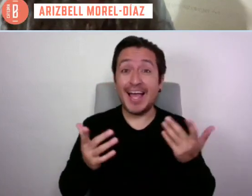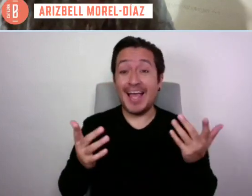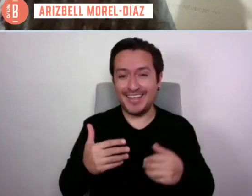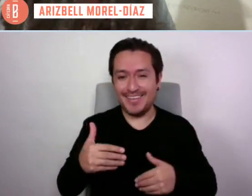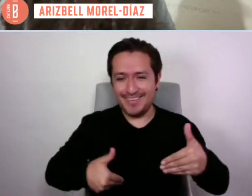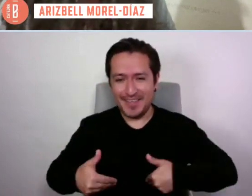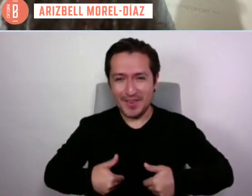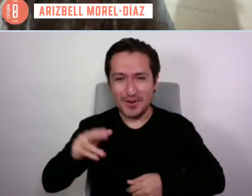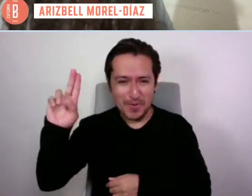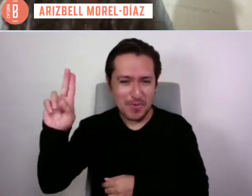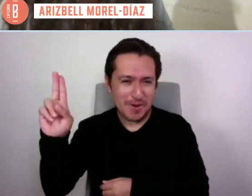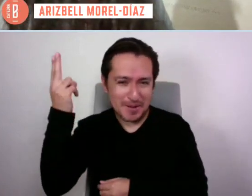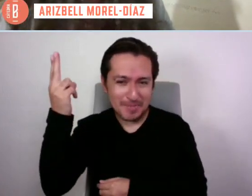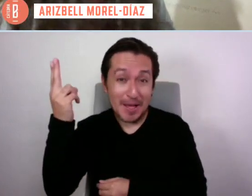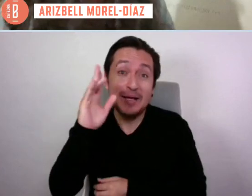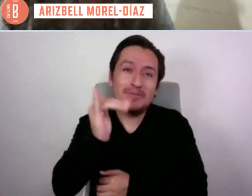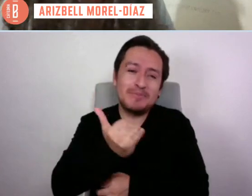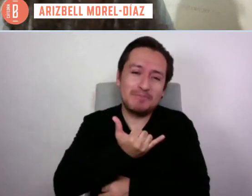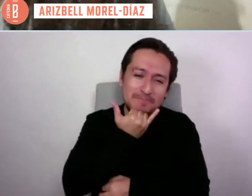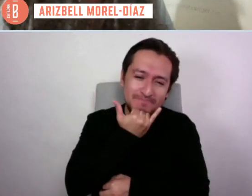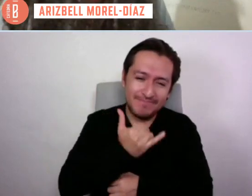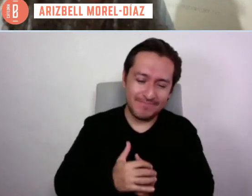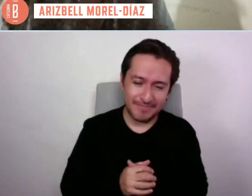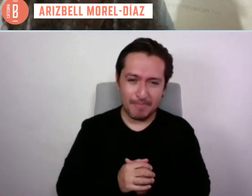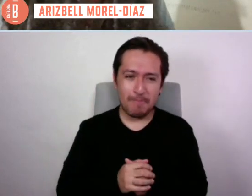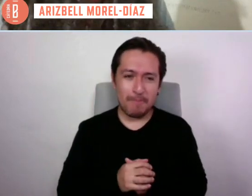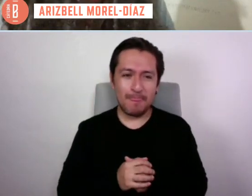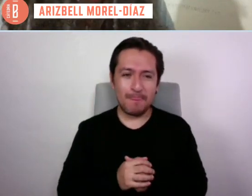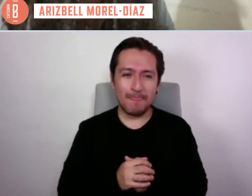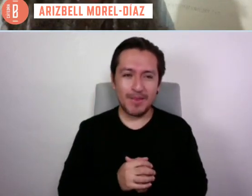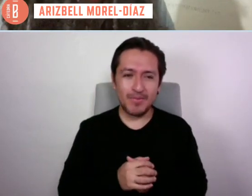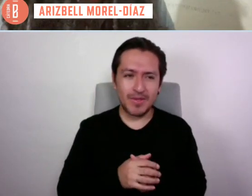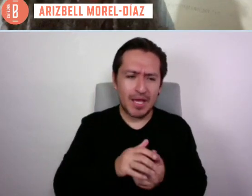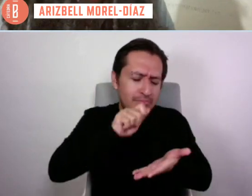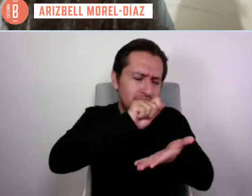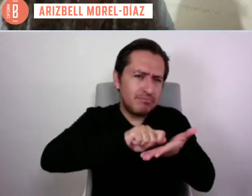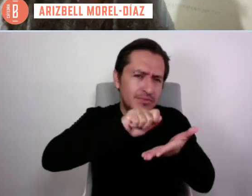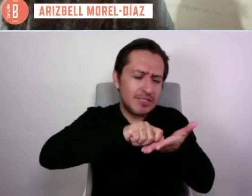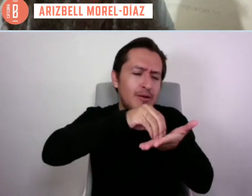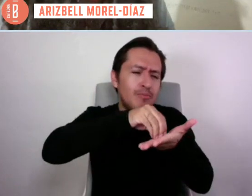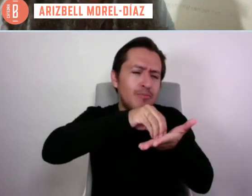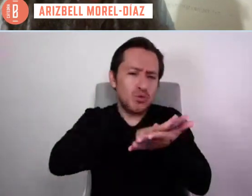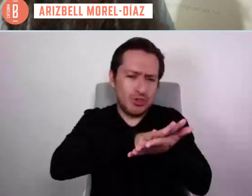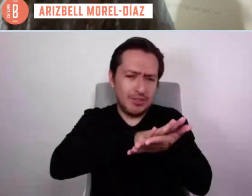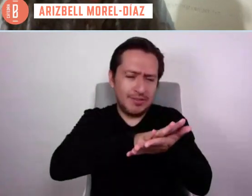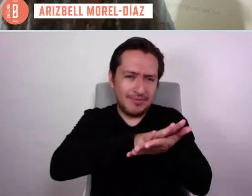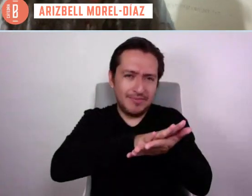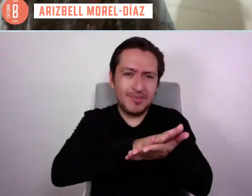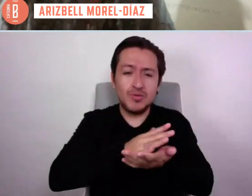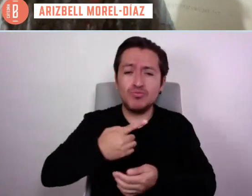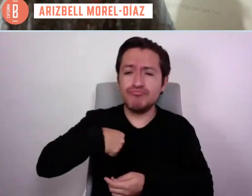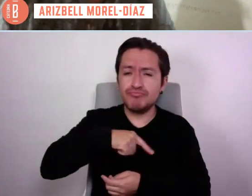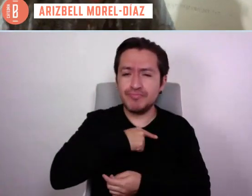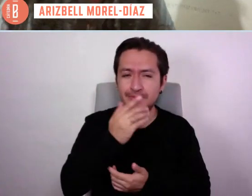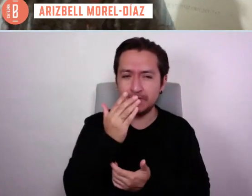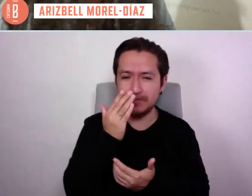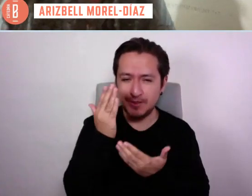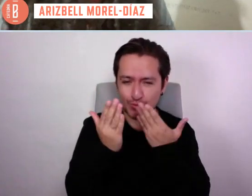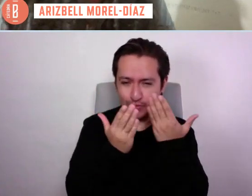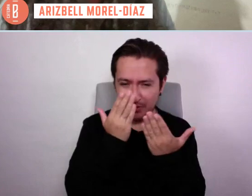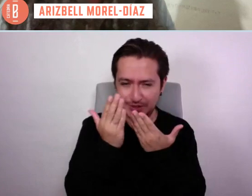y Perdonen apuntes Pues aquí Somos estudiantes estudiantas